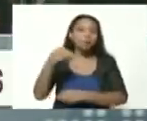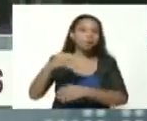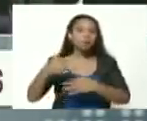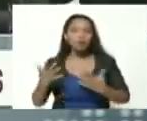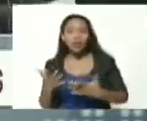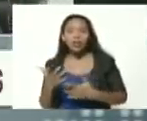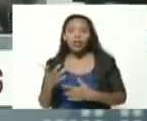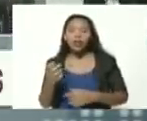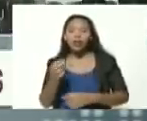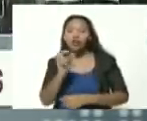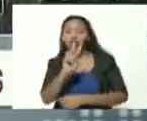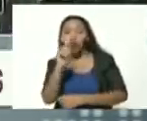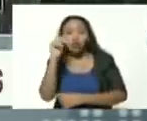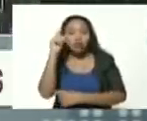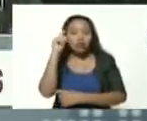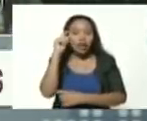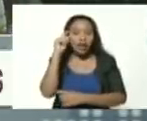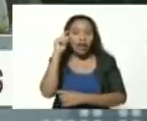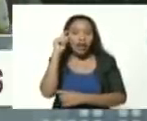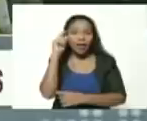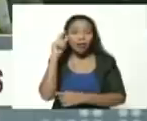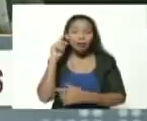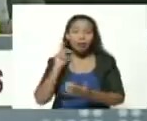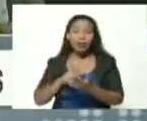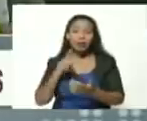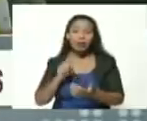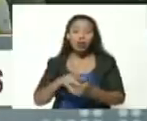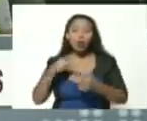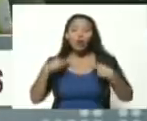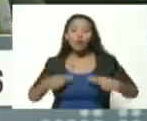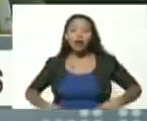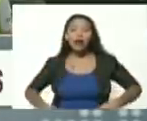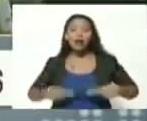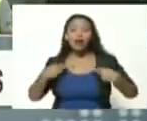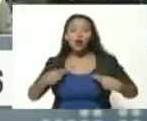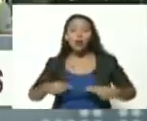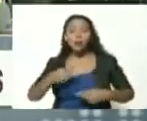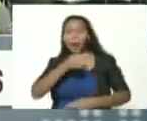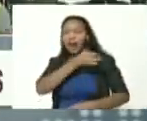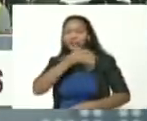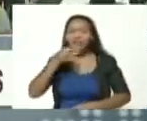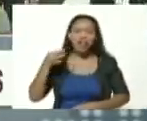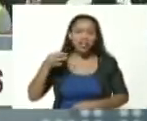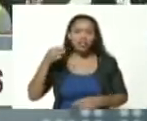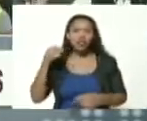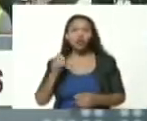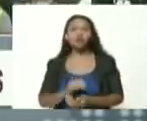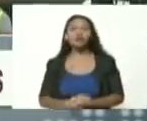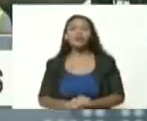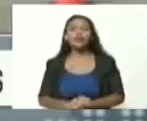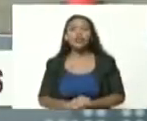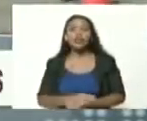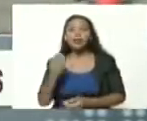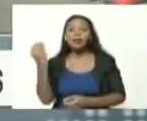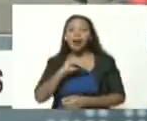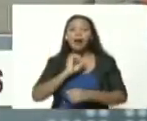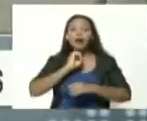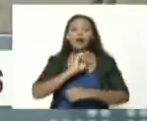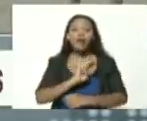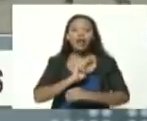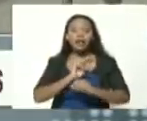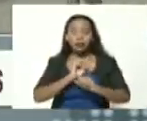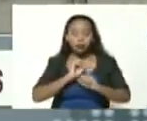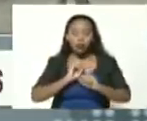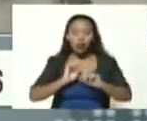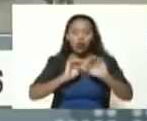hace apenas 2 días se presentaba a la humanidad con una eficacia, una eficiencia de más del